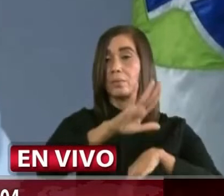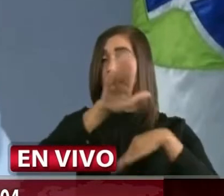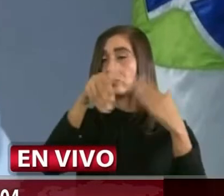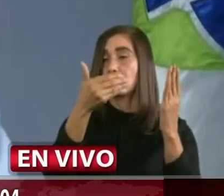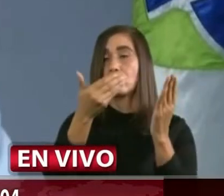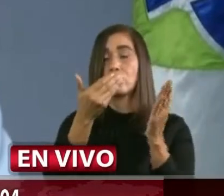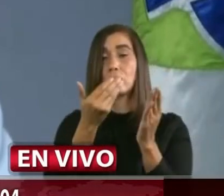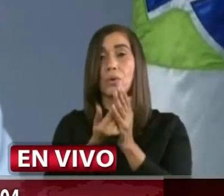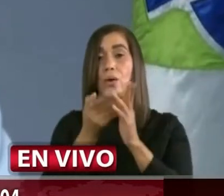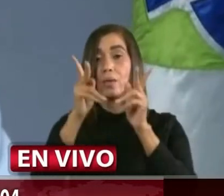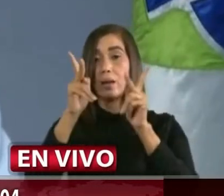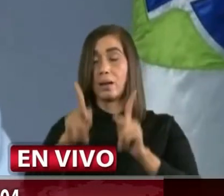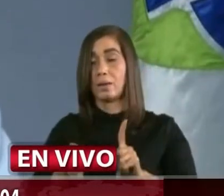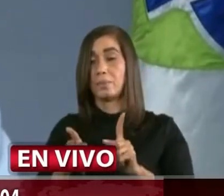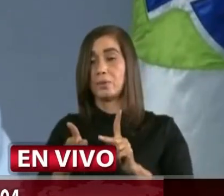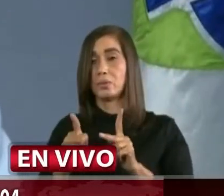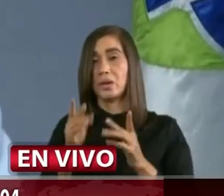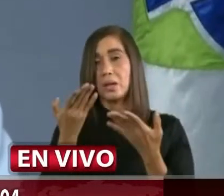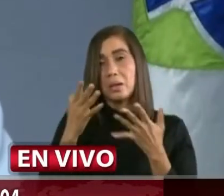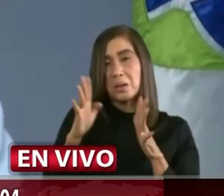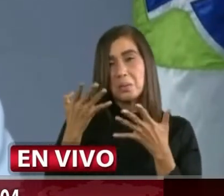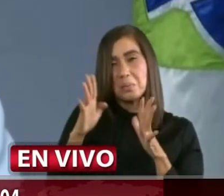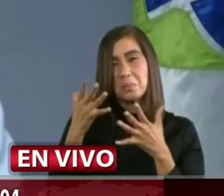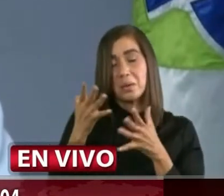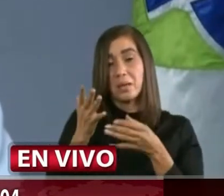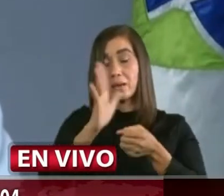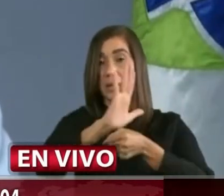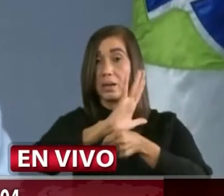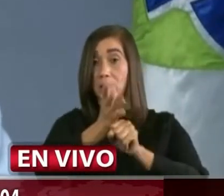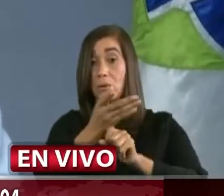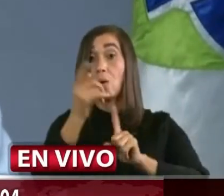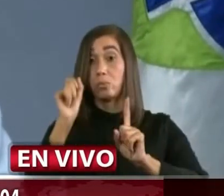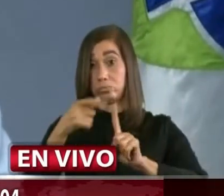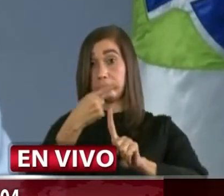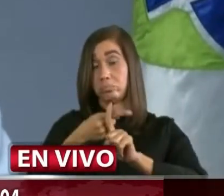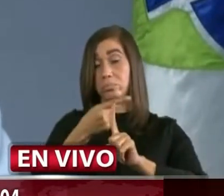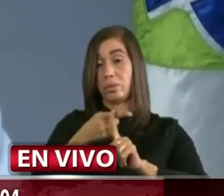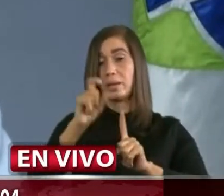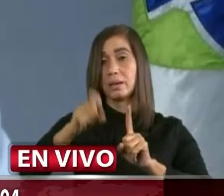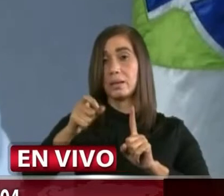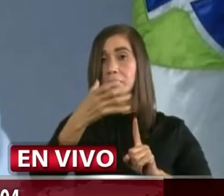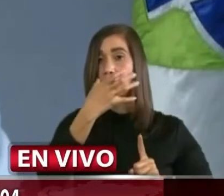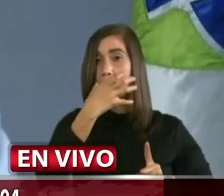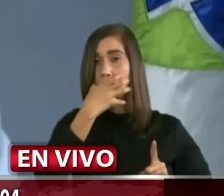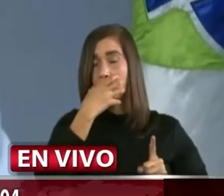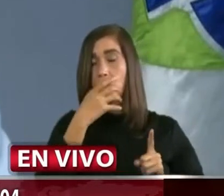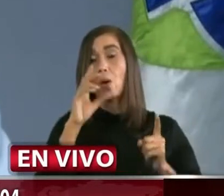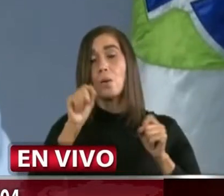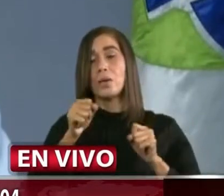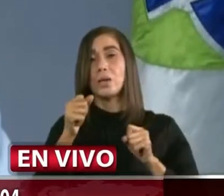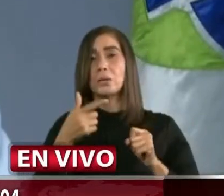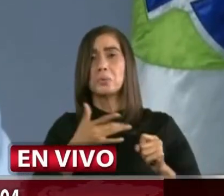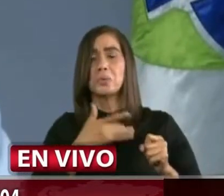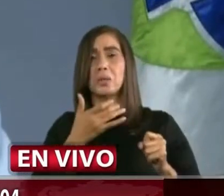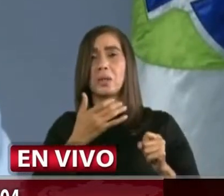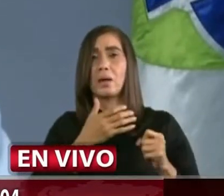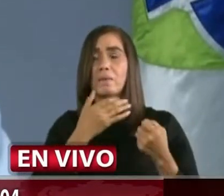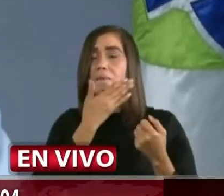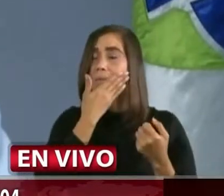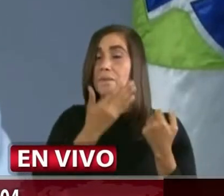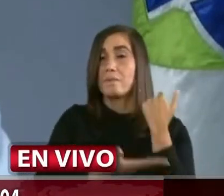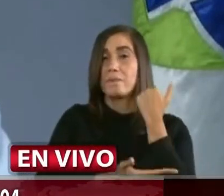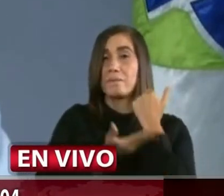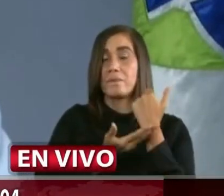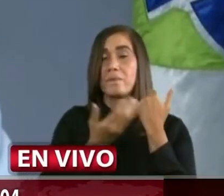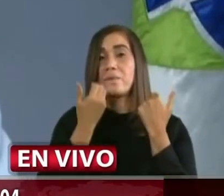que mantengan sintomatologías activas, sean estas fiebre, tos, dolores